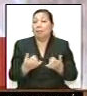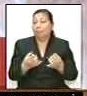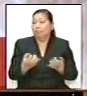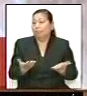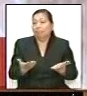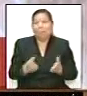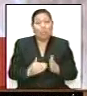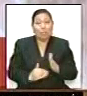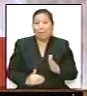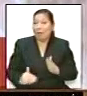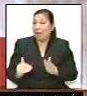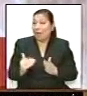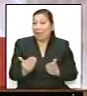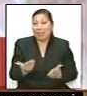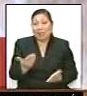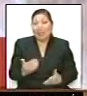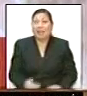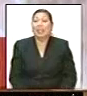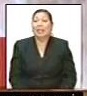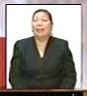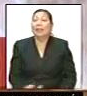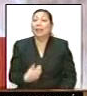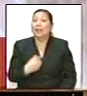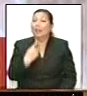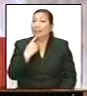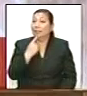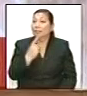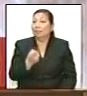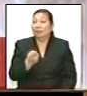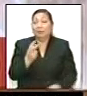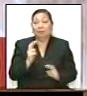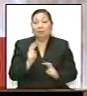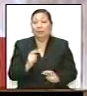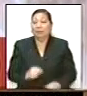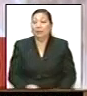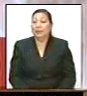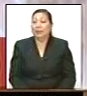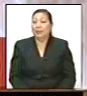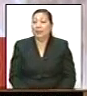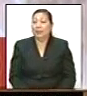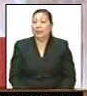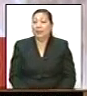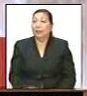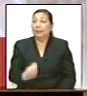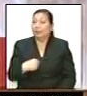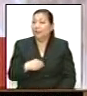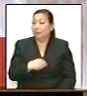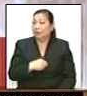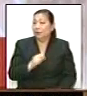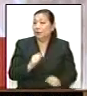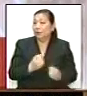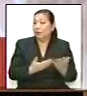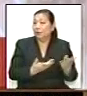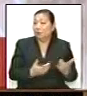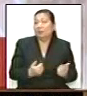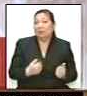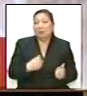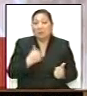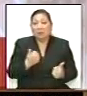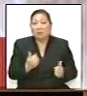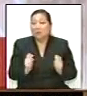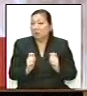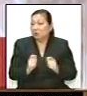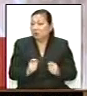muy alto y de alguna manera debo reconocer que accedió a nuestras expectativas nosotros esperamos que este foro sea un